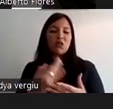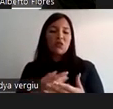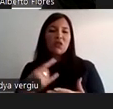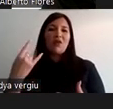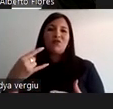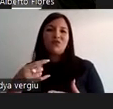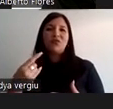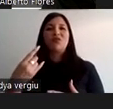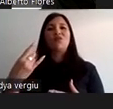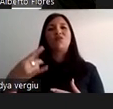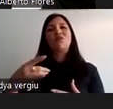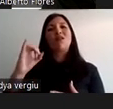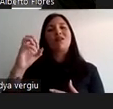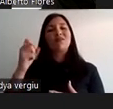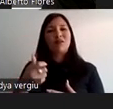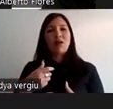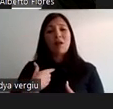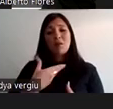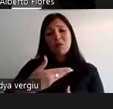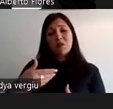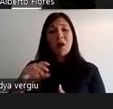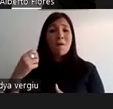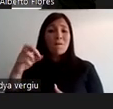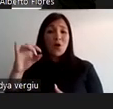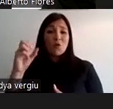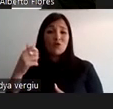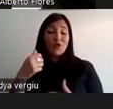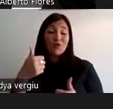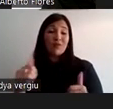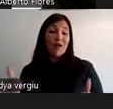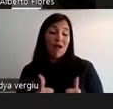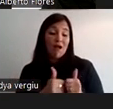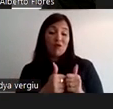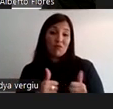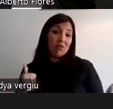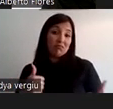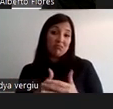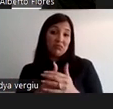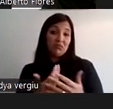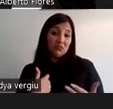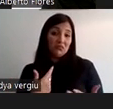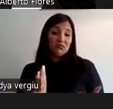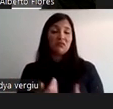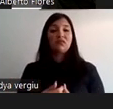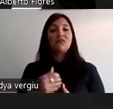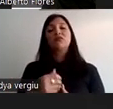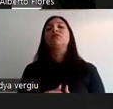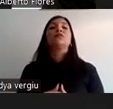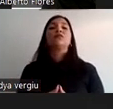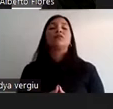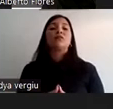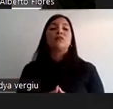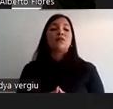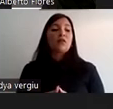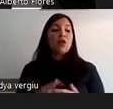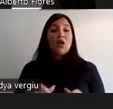son capaces inclusive promocionarlos y no sería de gran ayuda entonces debemos de dirigir nuestros esfuerzos también